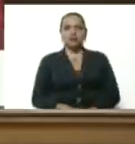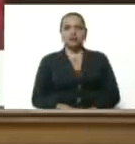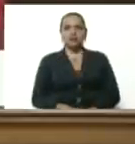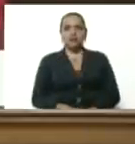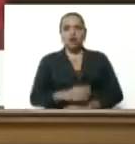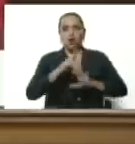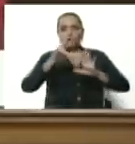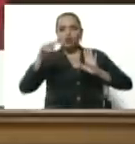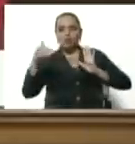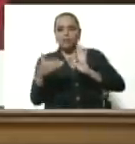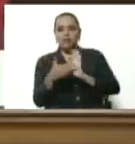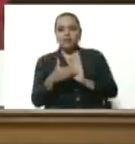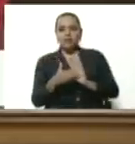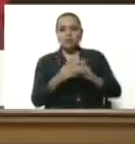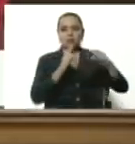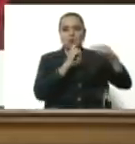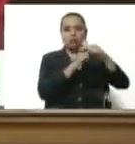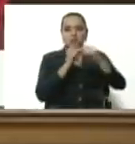8.000 casos, 7.000 casos